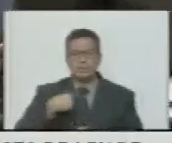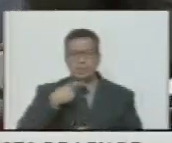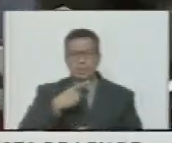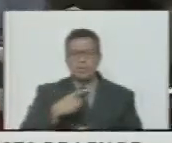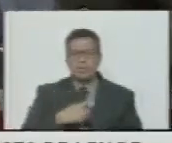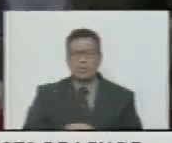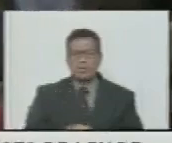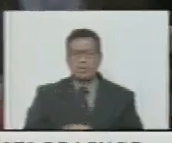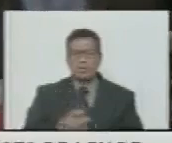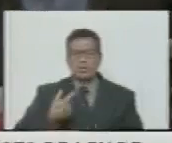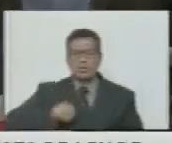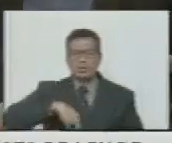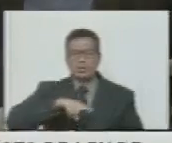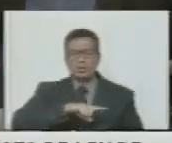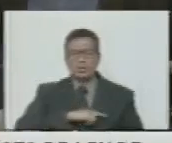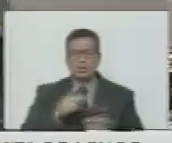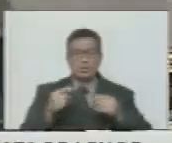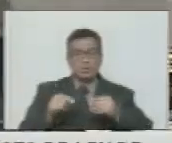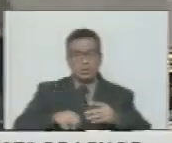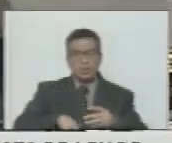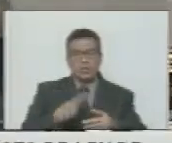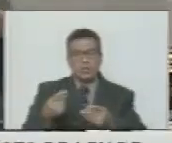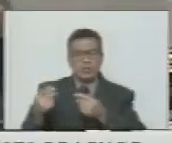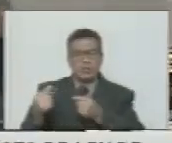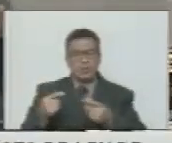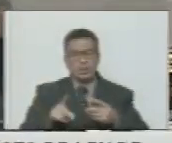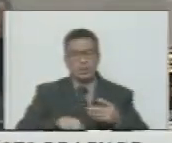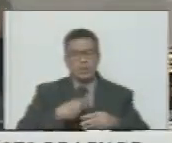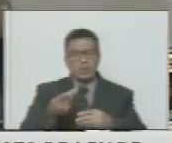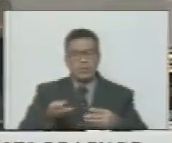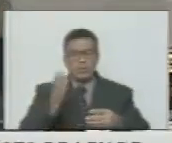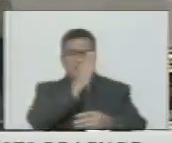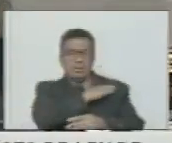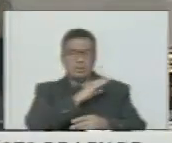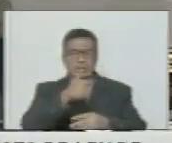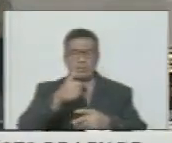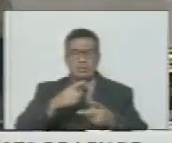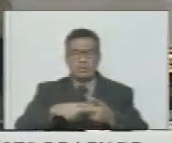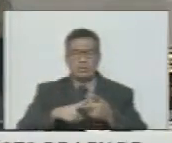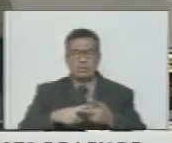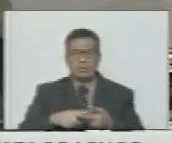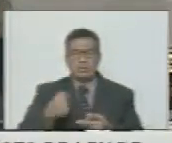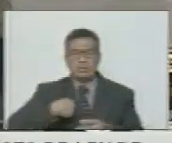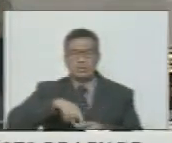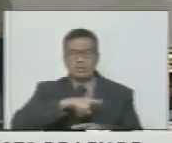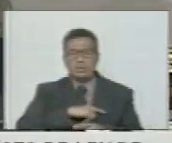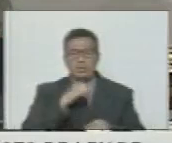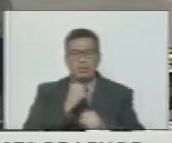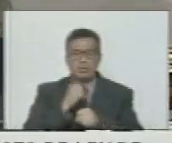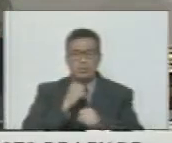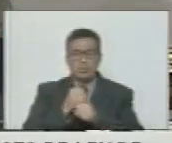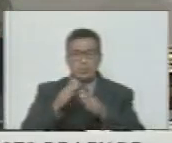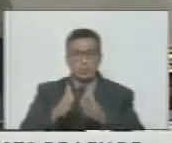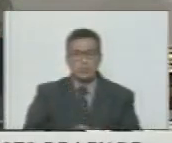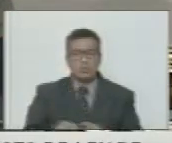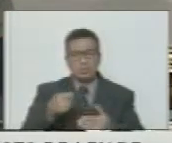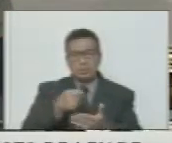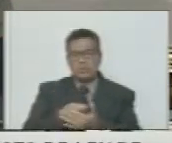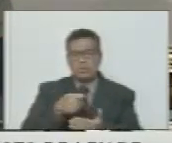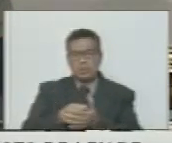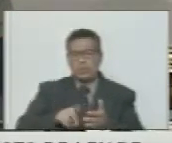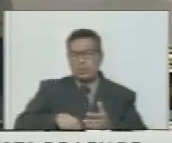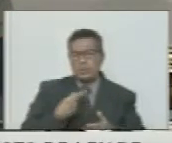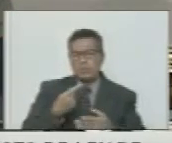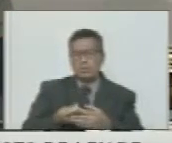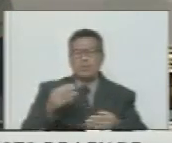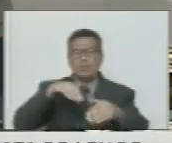Es decir, ¿a qué nos referimos con suficiente capacidad económica para ser miembro de la junta directiva? Es decir, un trabajador